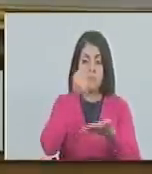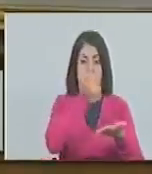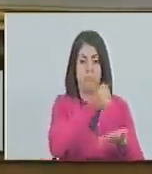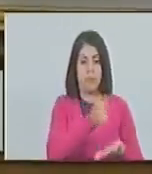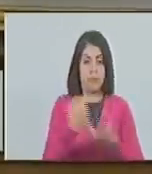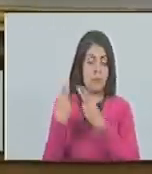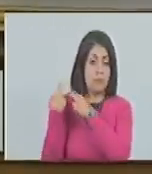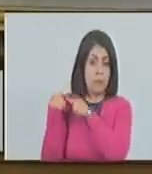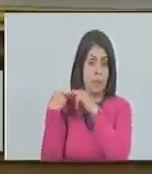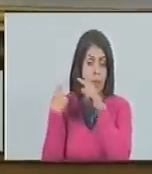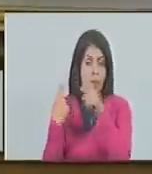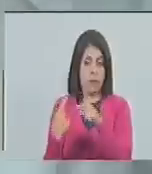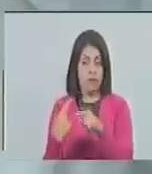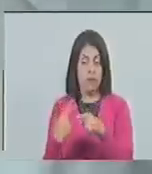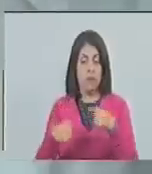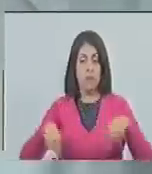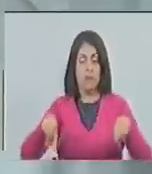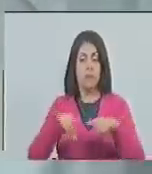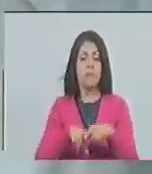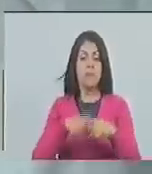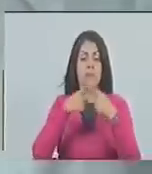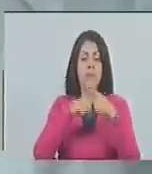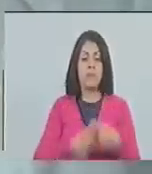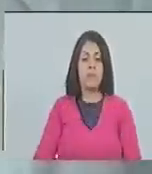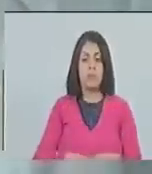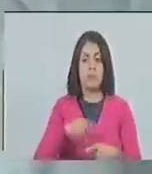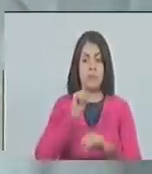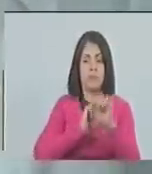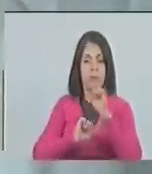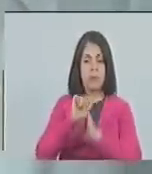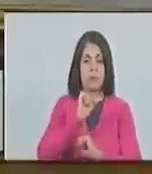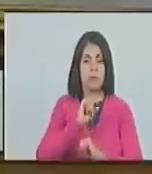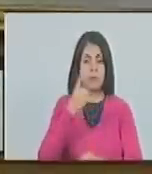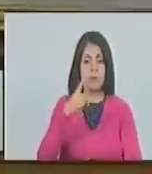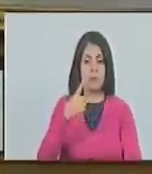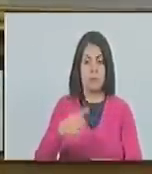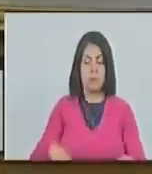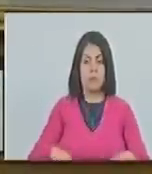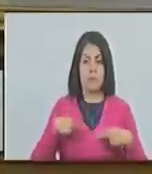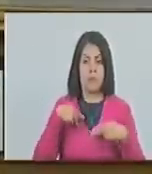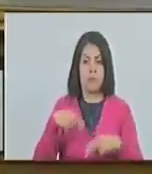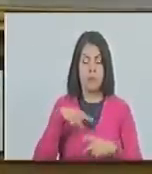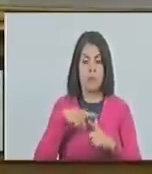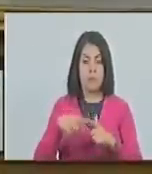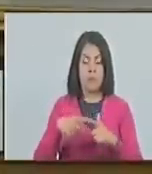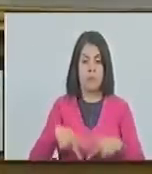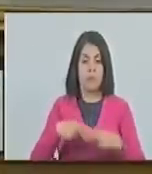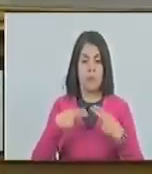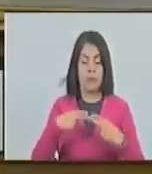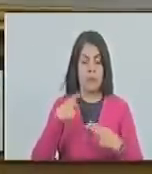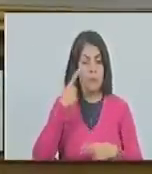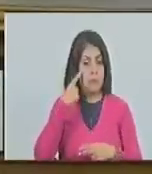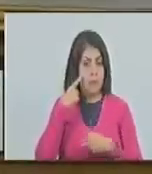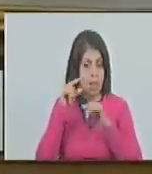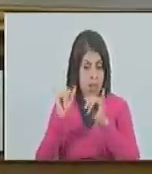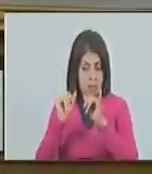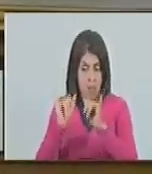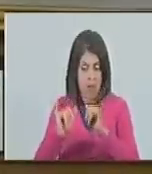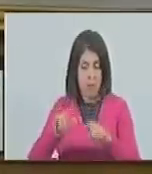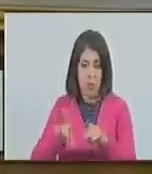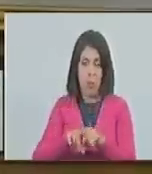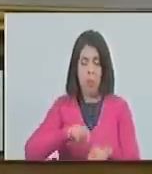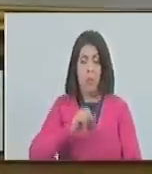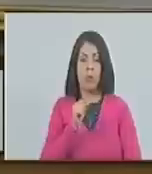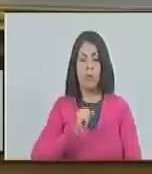un cargo en la sede de lo que supuestamente debería defender los derechos humanos de la humanidad. Están allí como